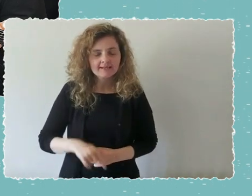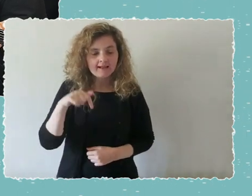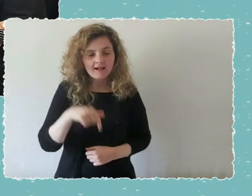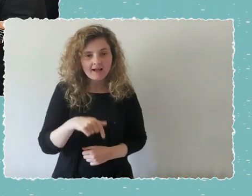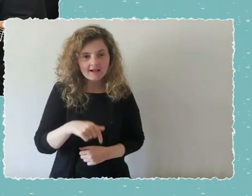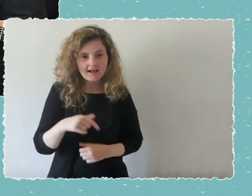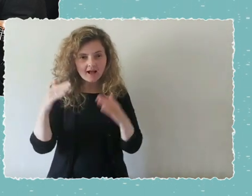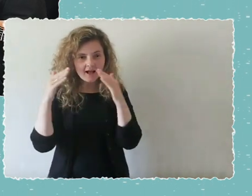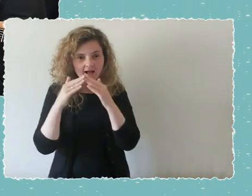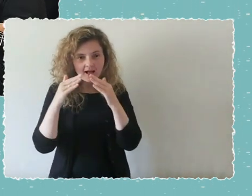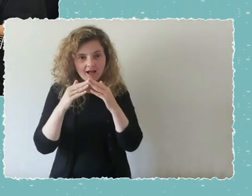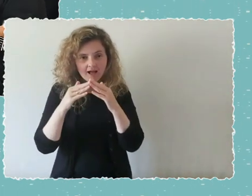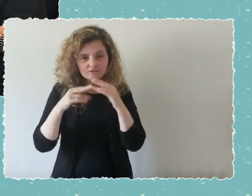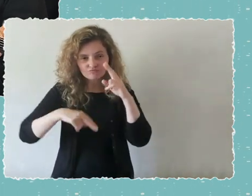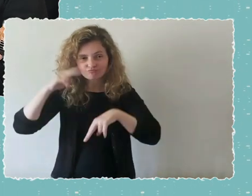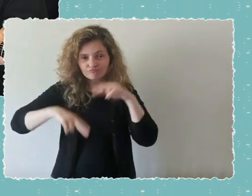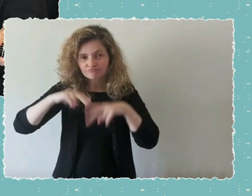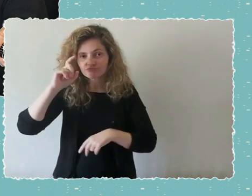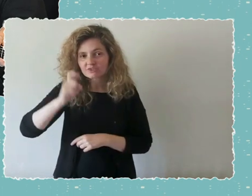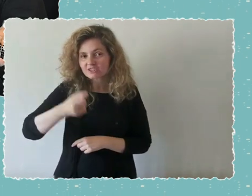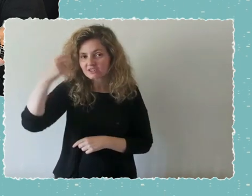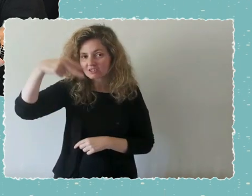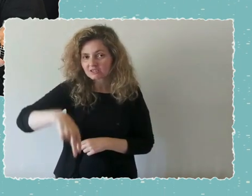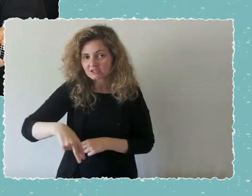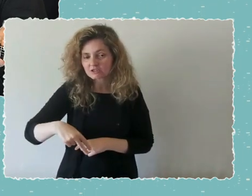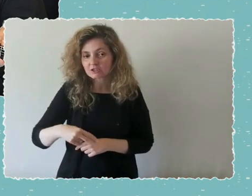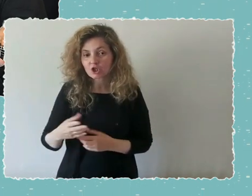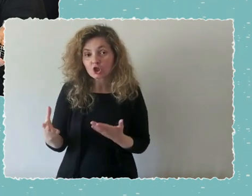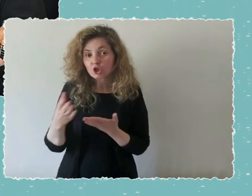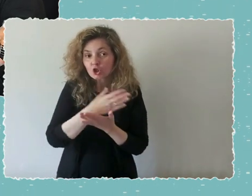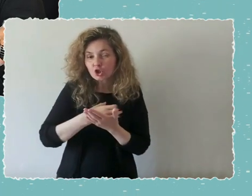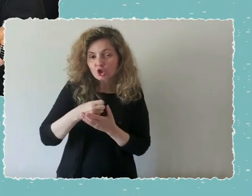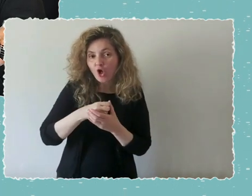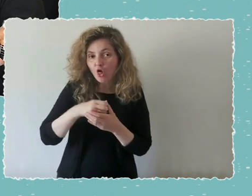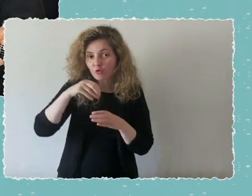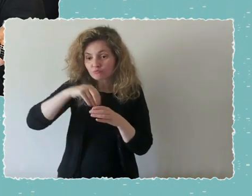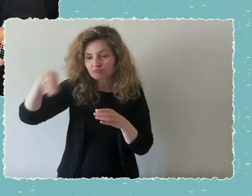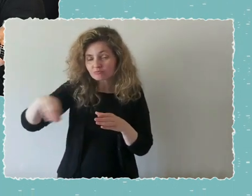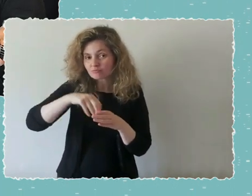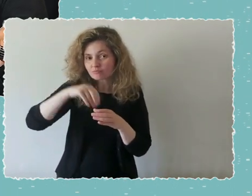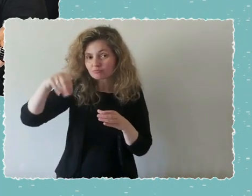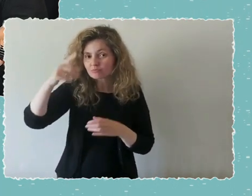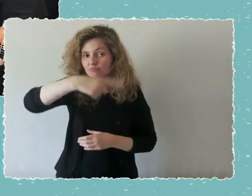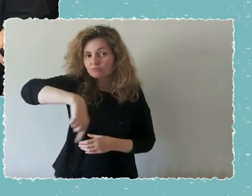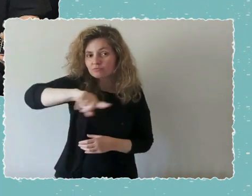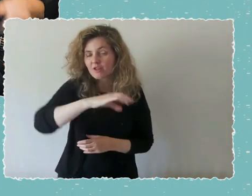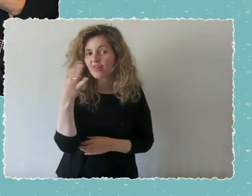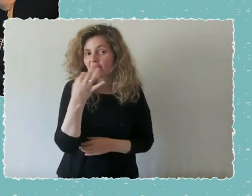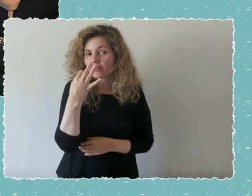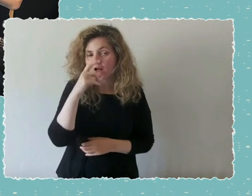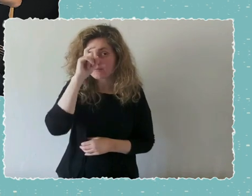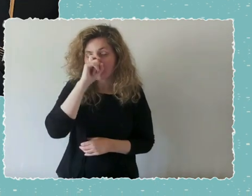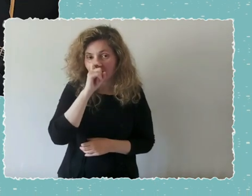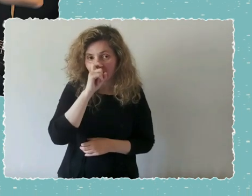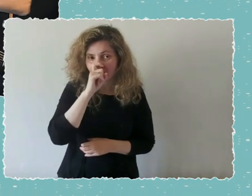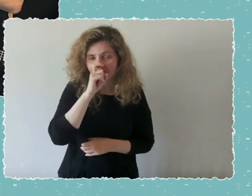Esta é a casa que fixo Xan. E todo que saia de aquí teredes que recordar. Vale,